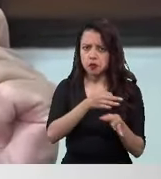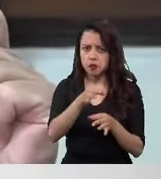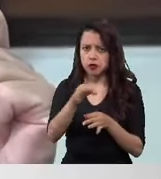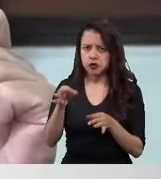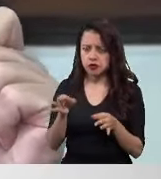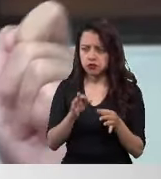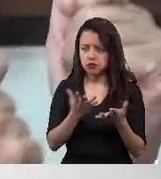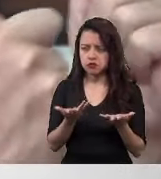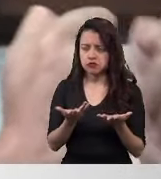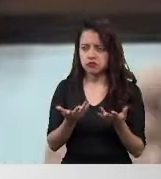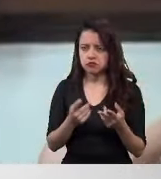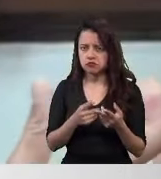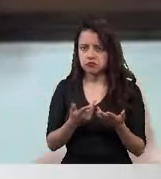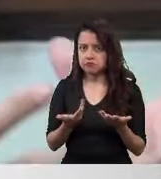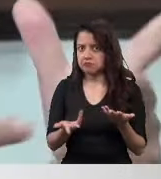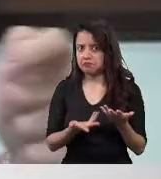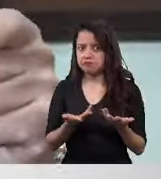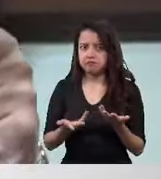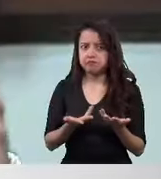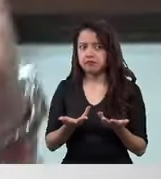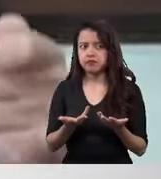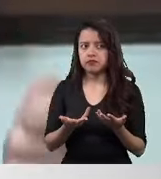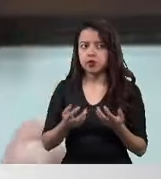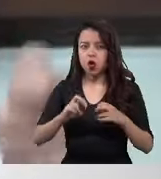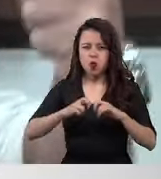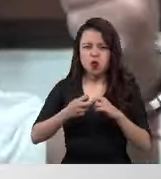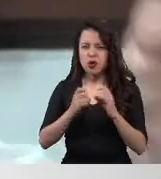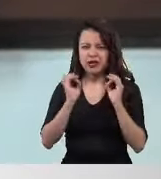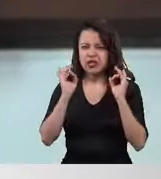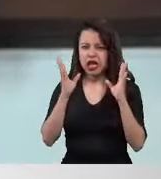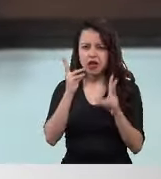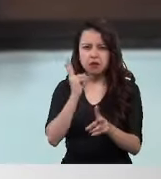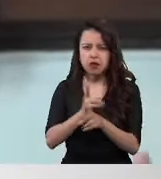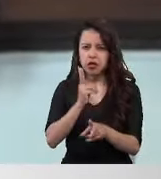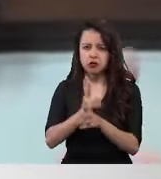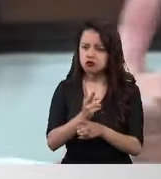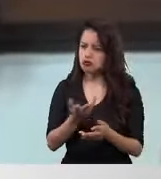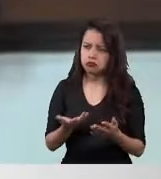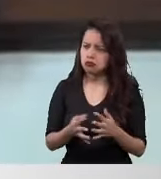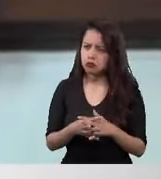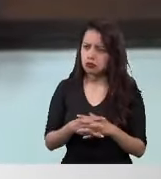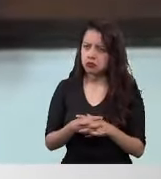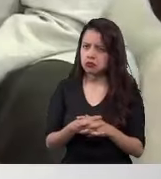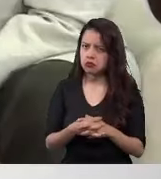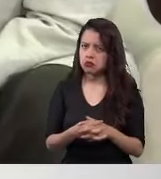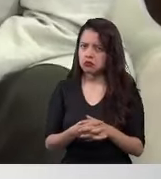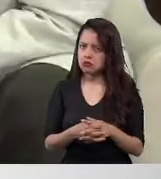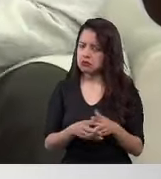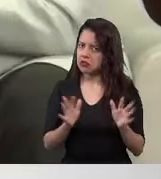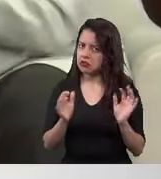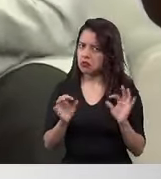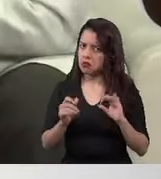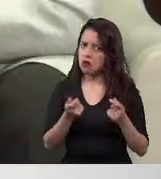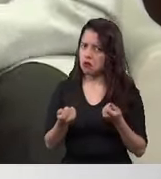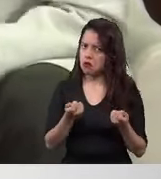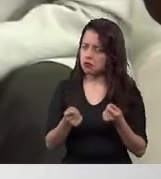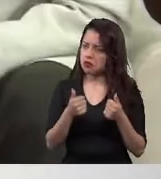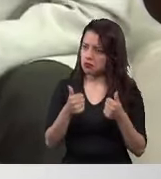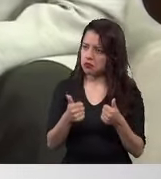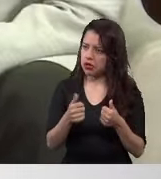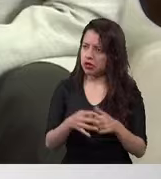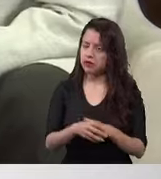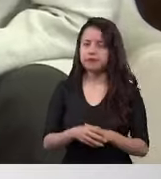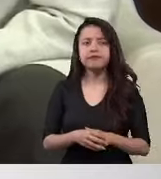26. Que no sufre de problemas tan graves de inseguridad. Sí, Juan Diego. De orden público. Sí, sí. Nosotros nos preciamos de